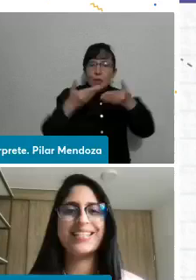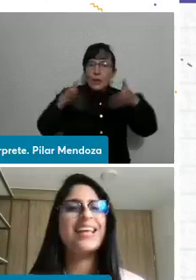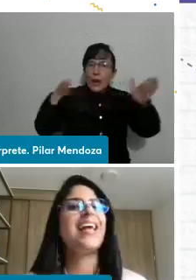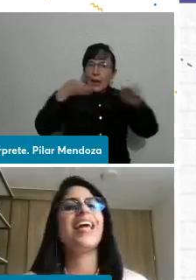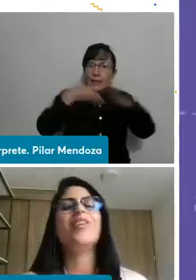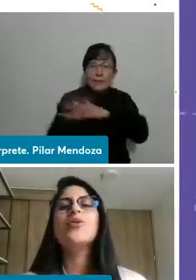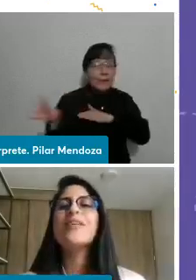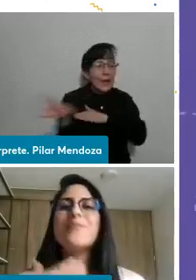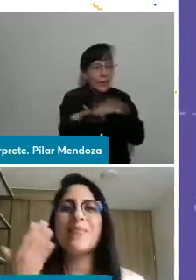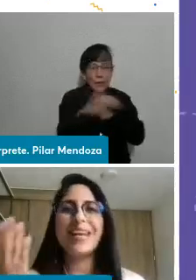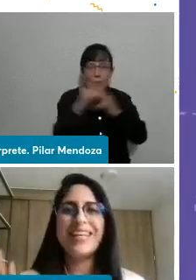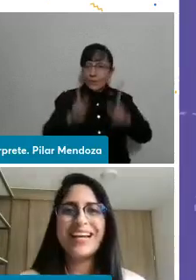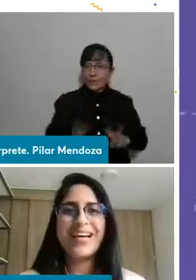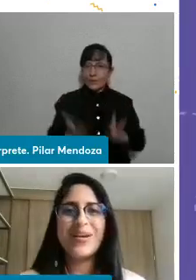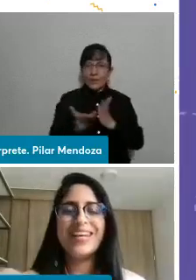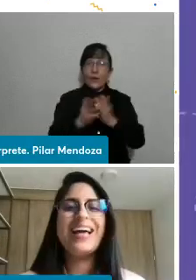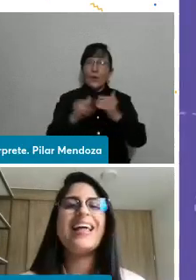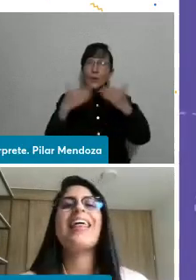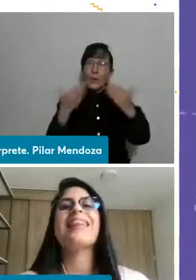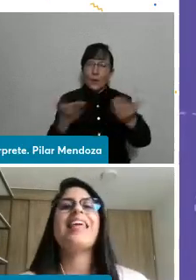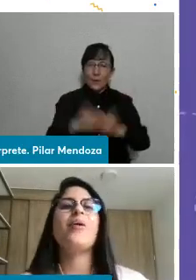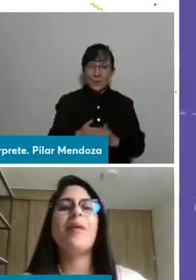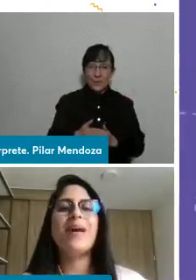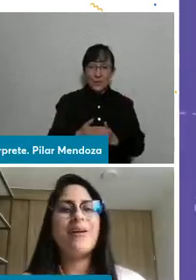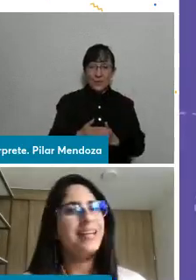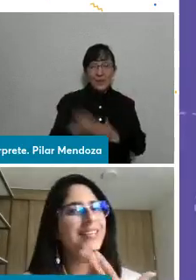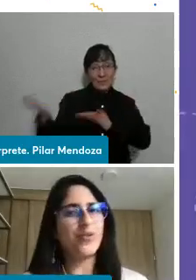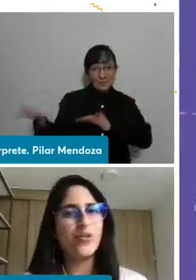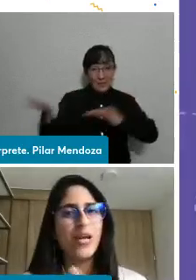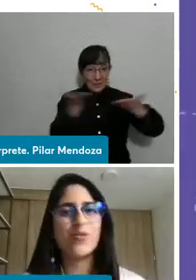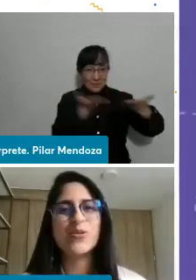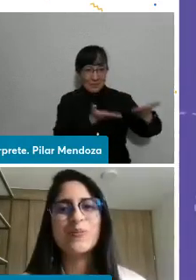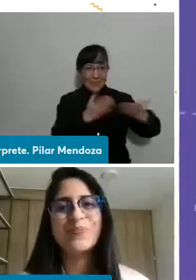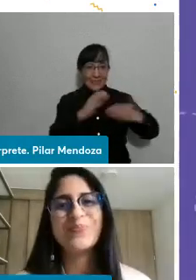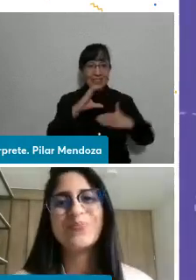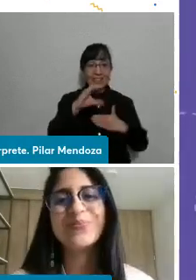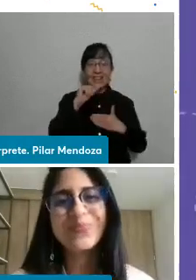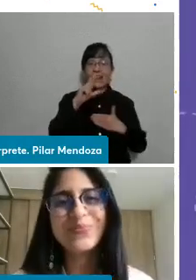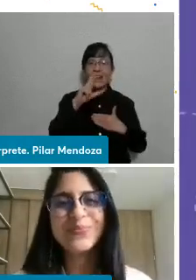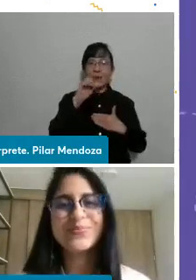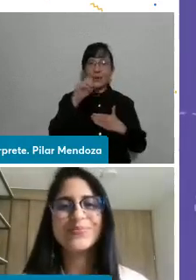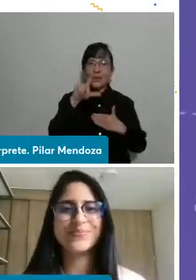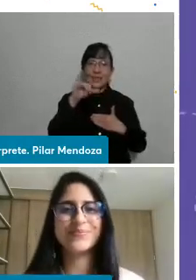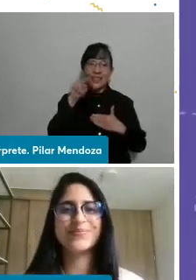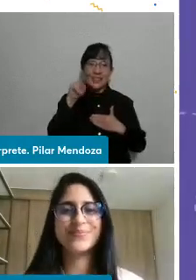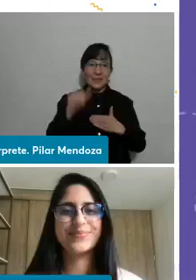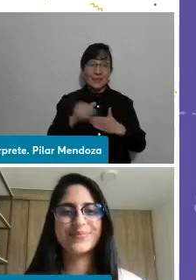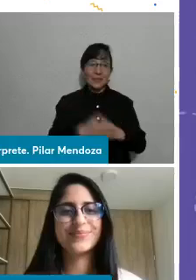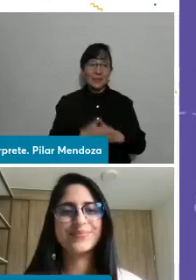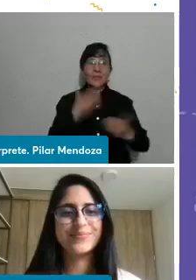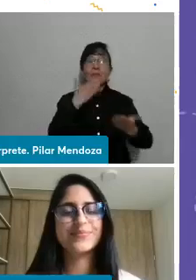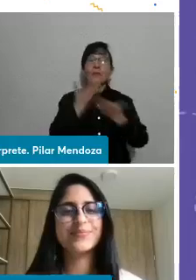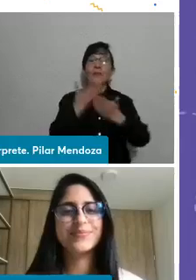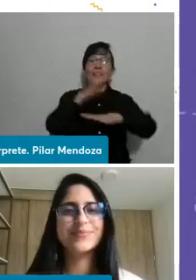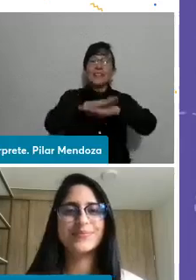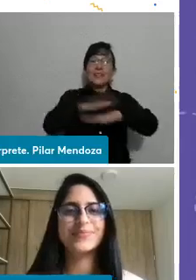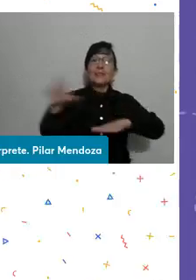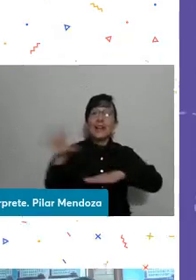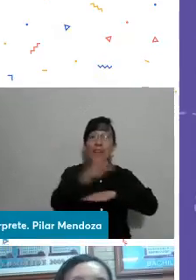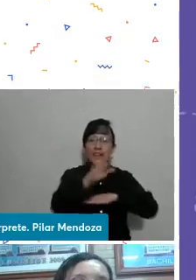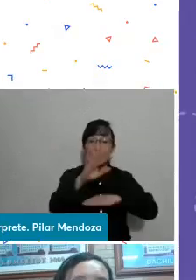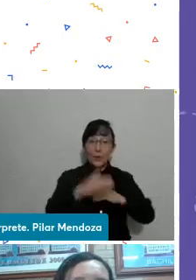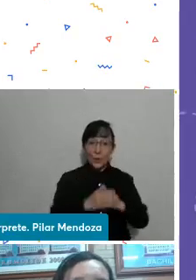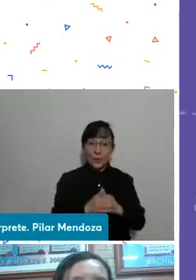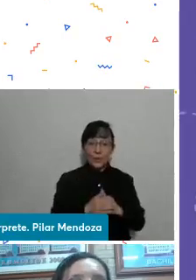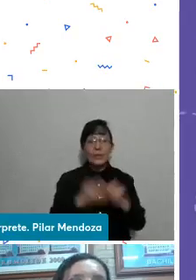estudiantes? Entonces, bienvenida Carolina, te doy la palabra y te escuchamos. Buenas tardes para todos.